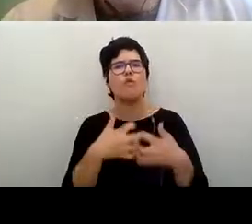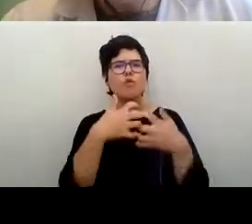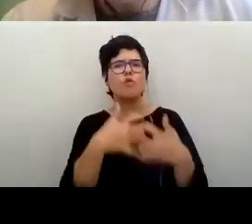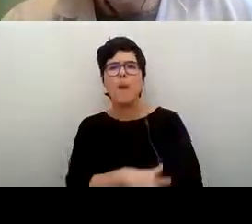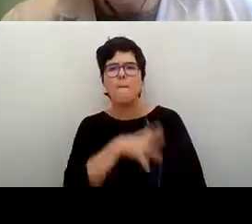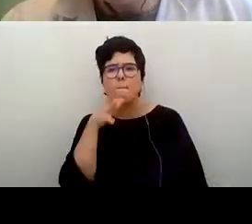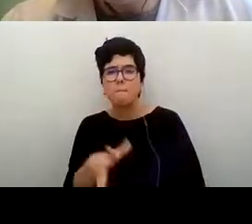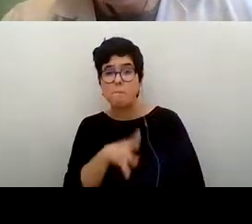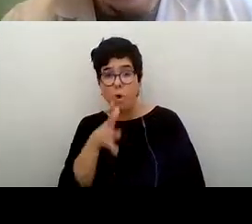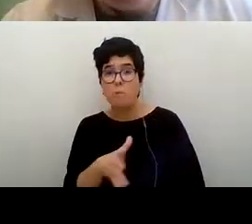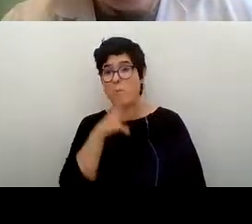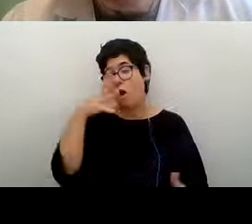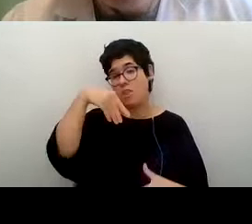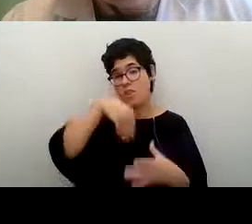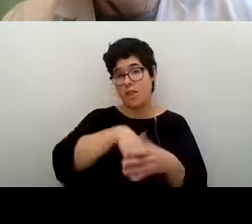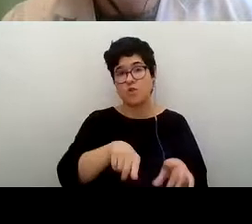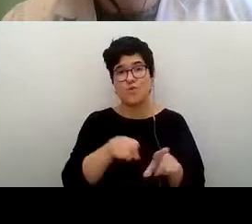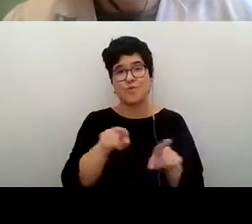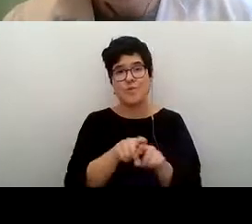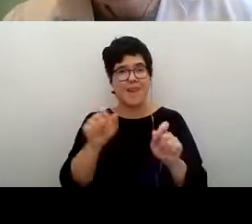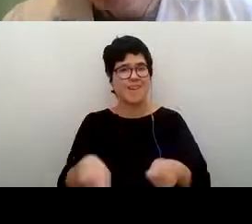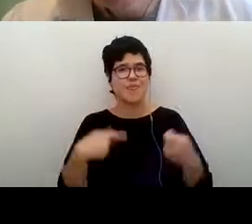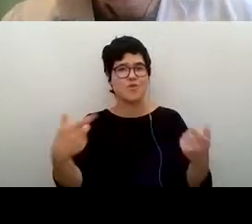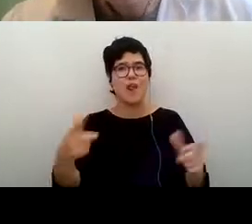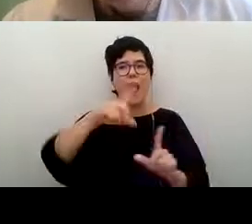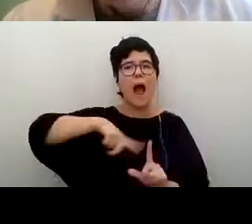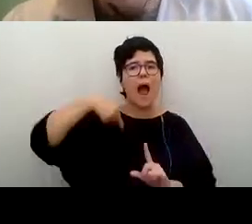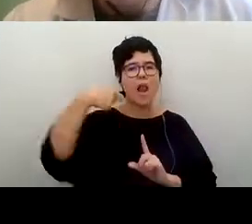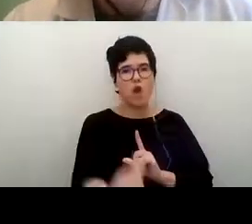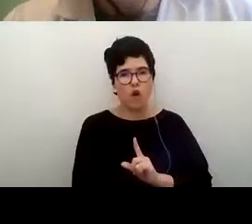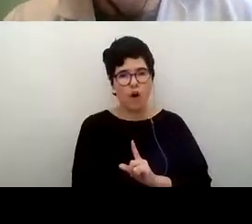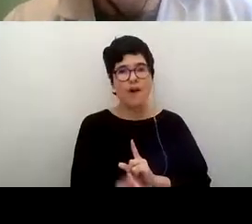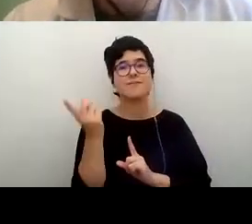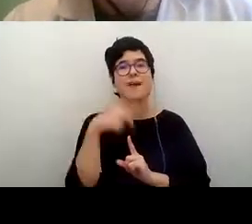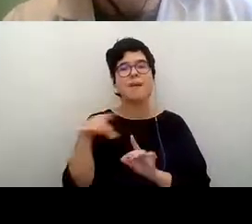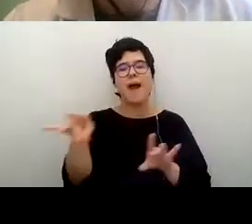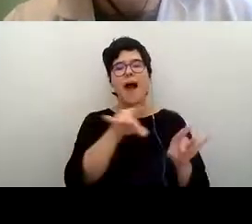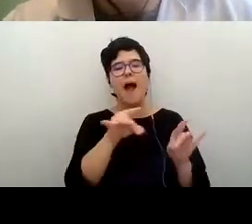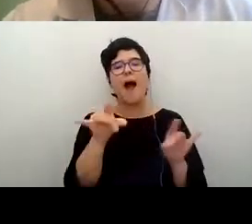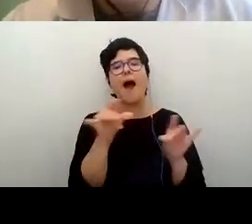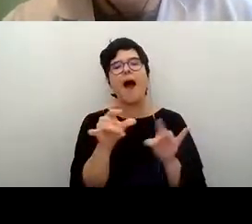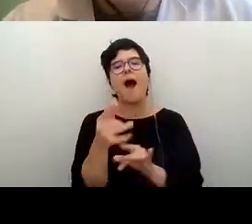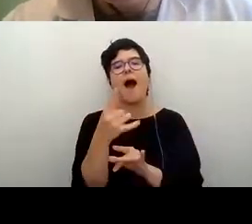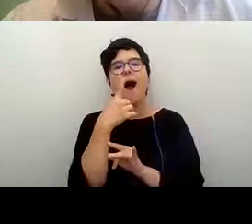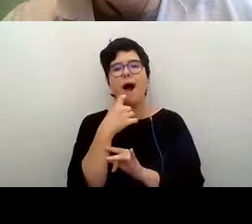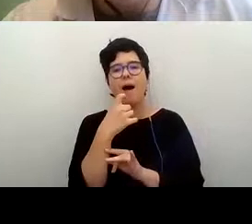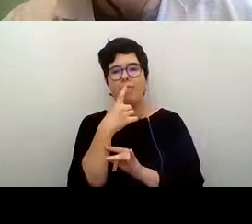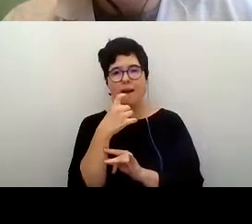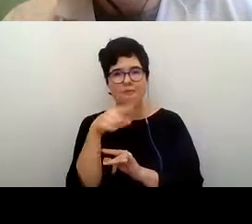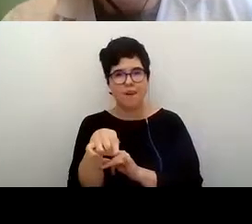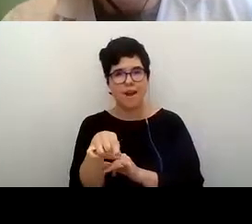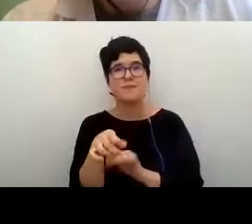contiene extractos naturales de aloe vera, de azafrán. El azafrán, como sabéis, es una droga